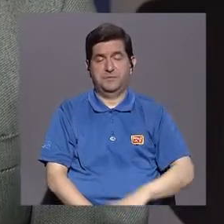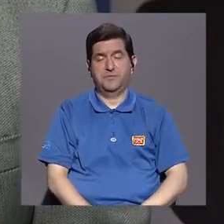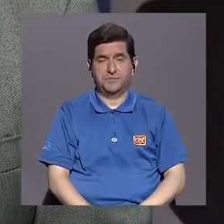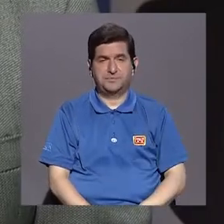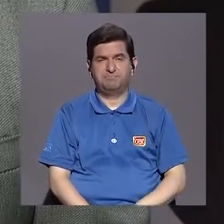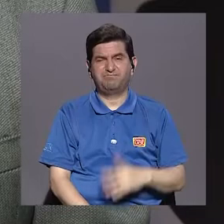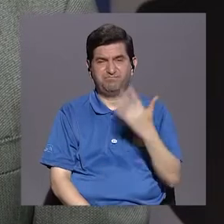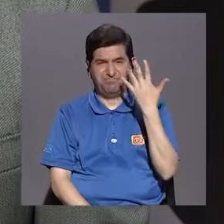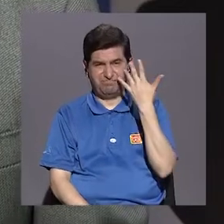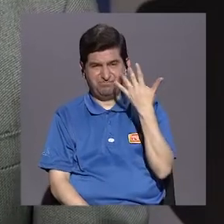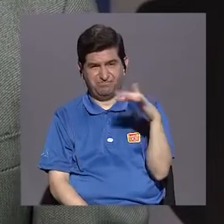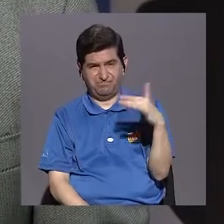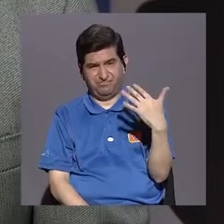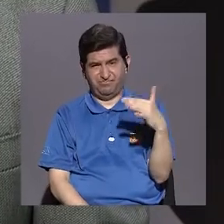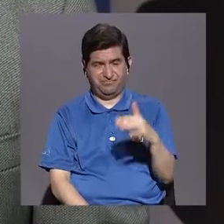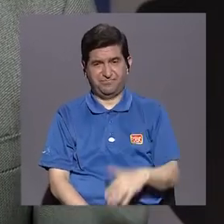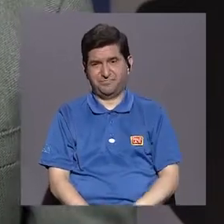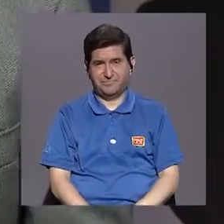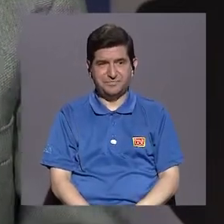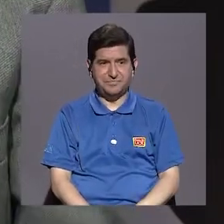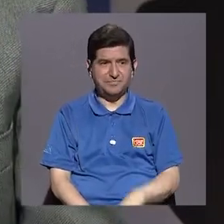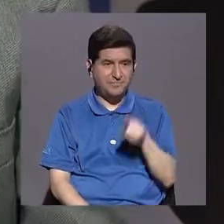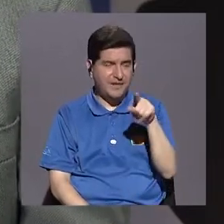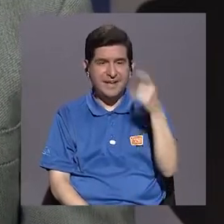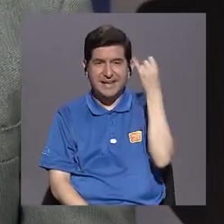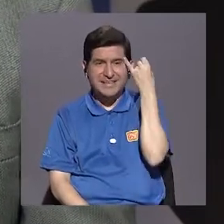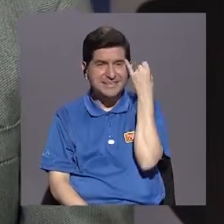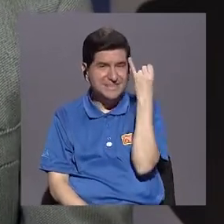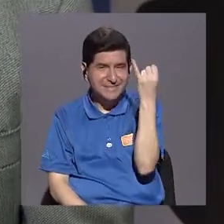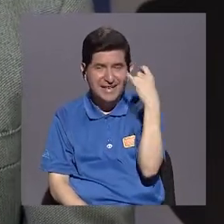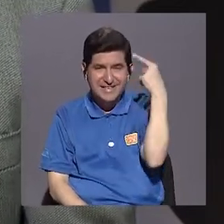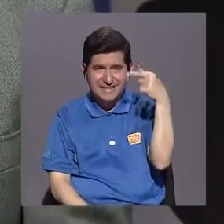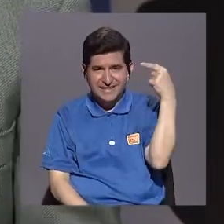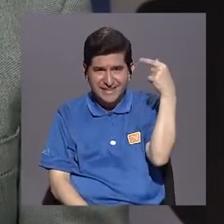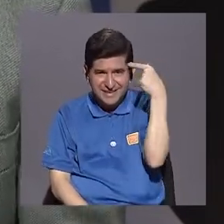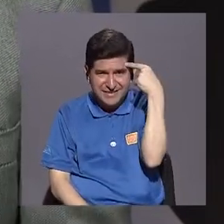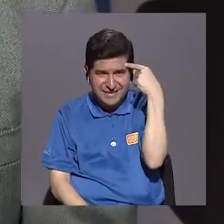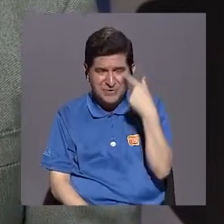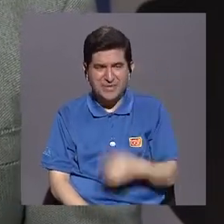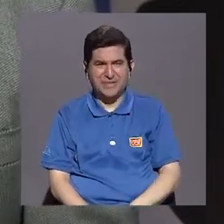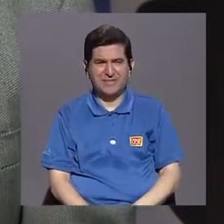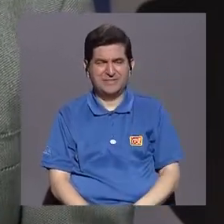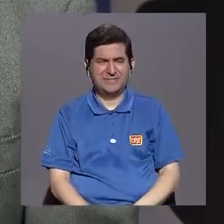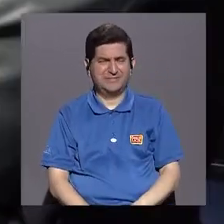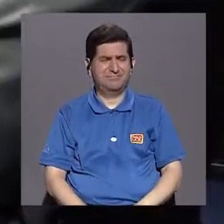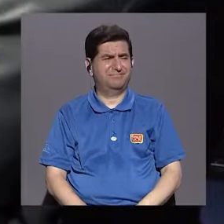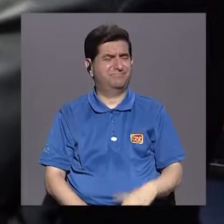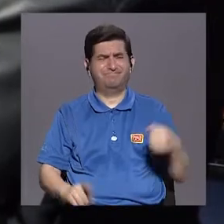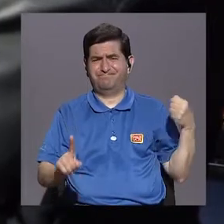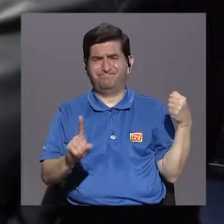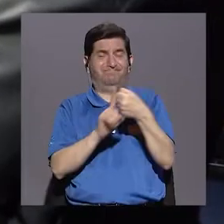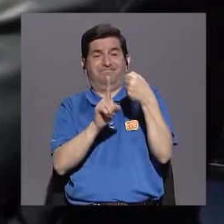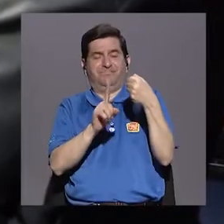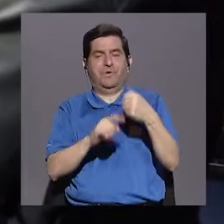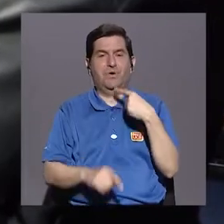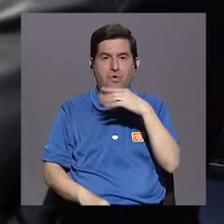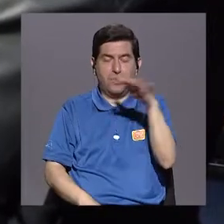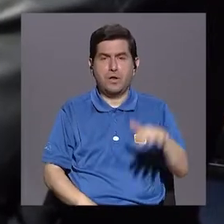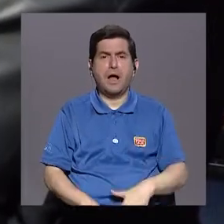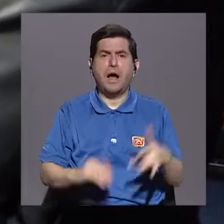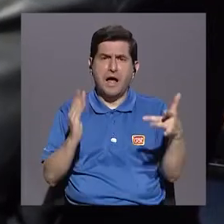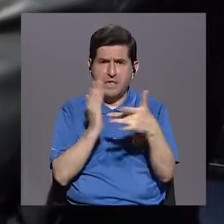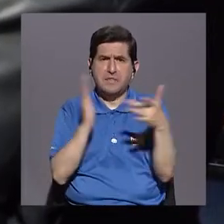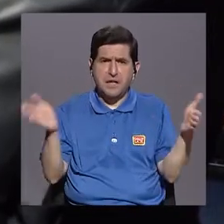parece que ese esa iniciativa gubernamental pues choca con la realidad es todavía hay técnicos que promueven